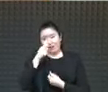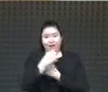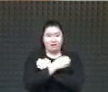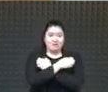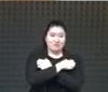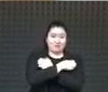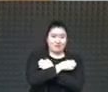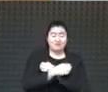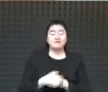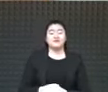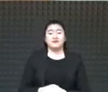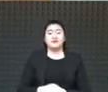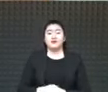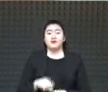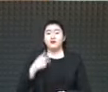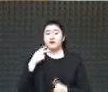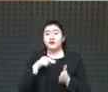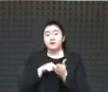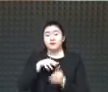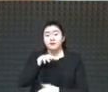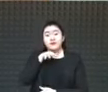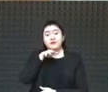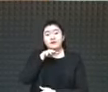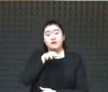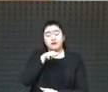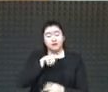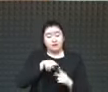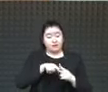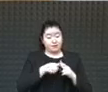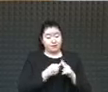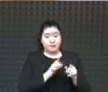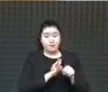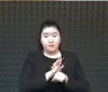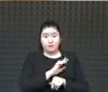el 2019 se inició el programa